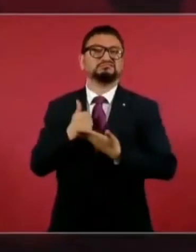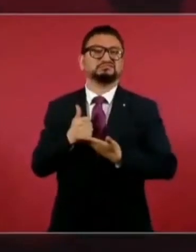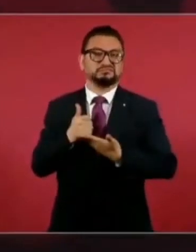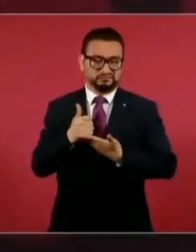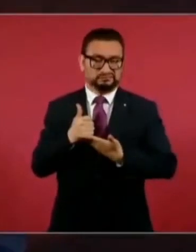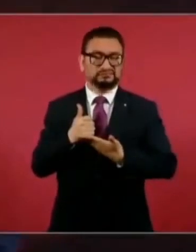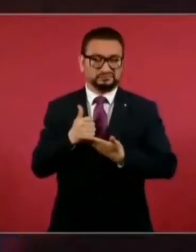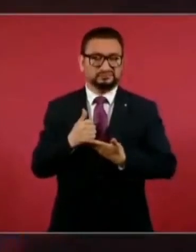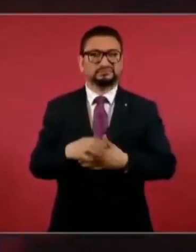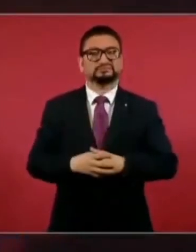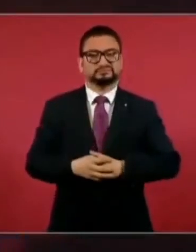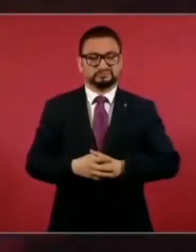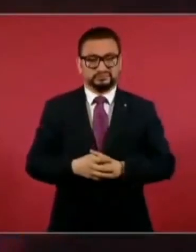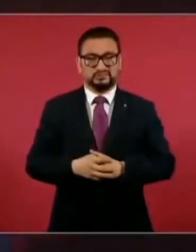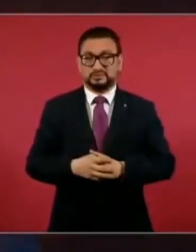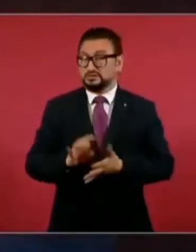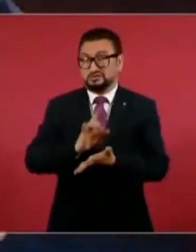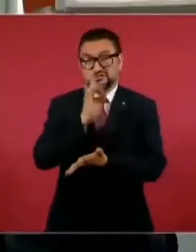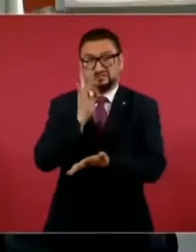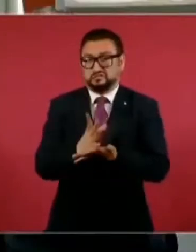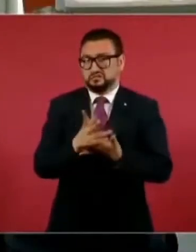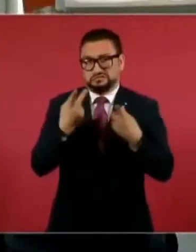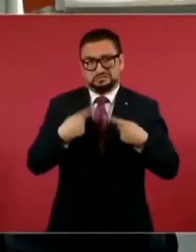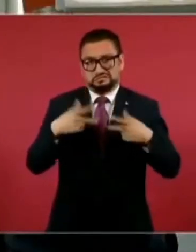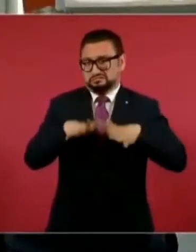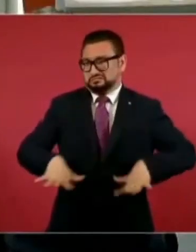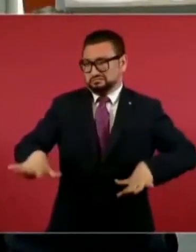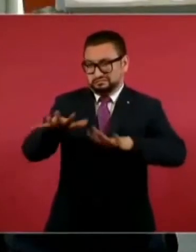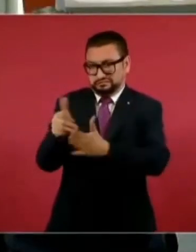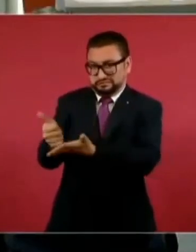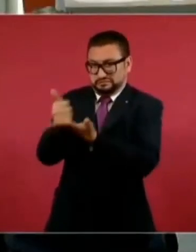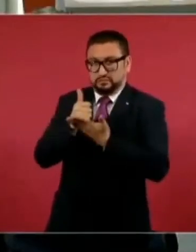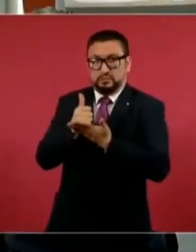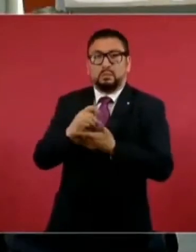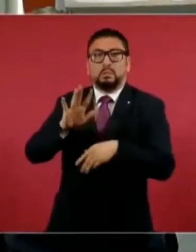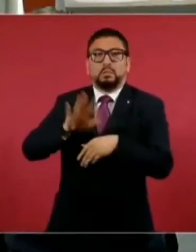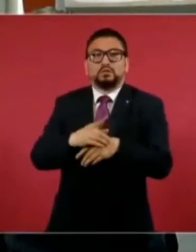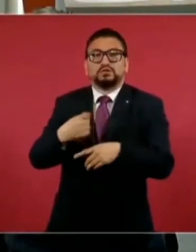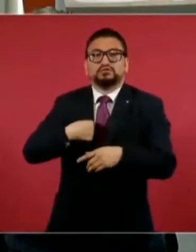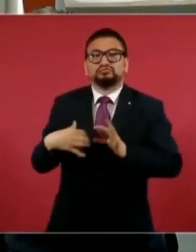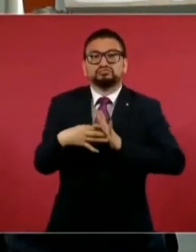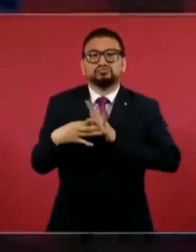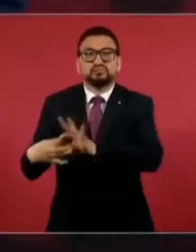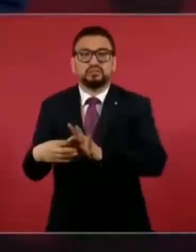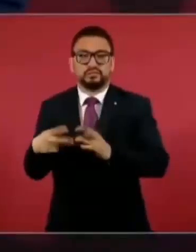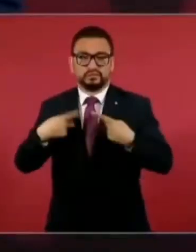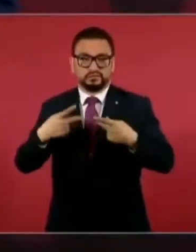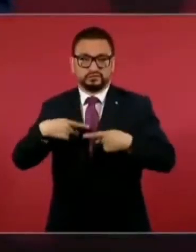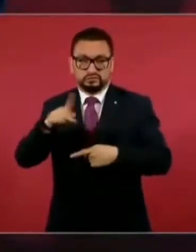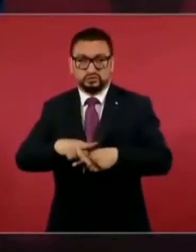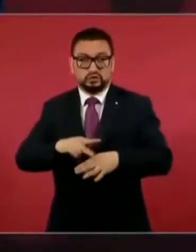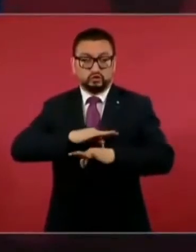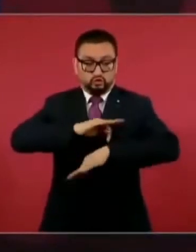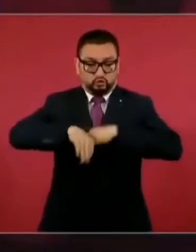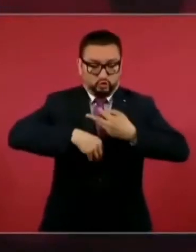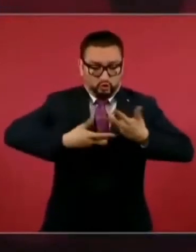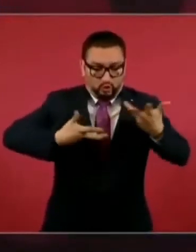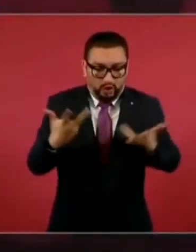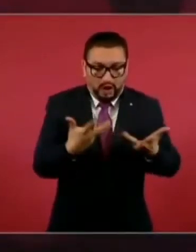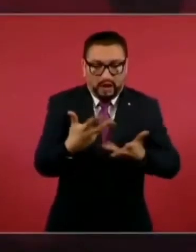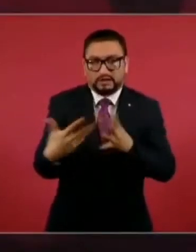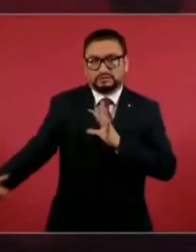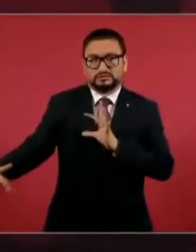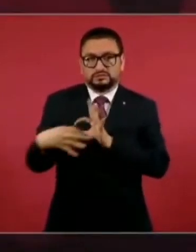Y solo el pueblo puede salvar al pueblo. Y con el pueblo todo y sin el pueblo nada.